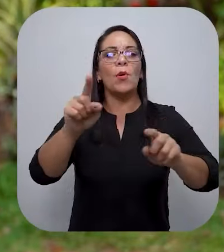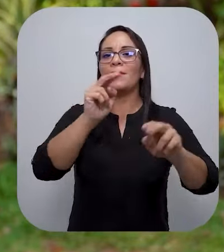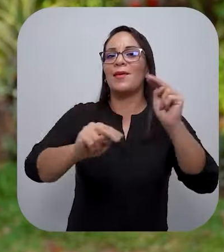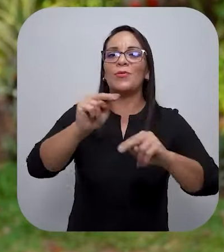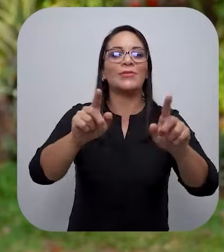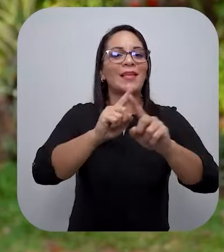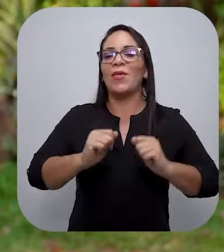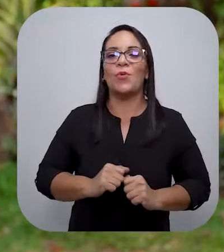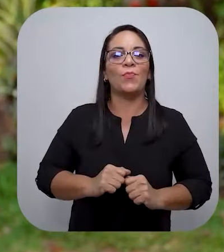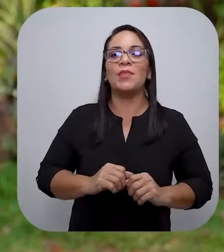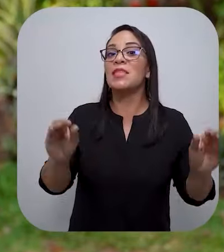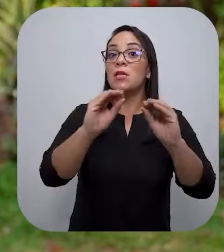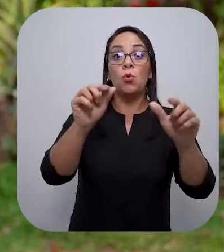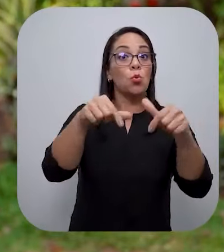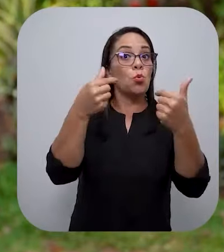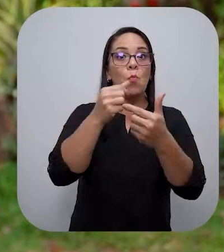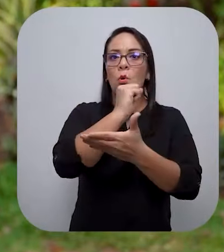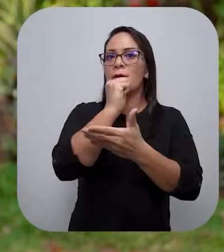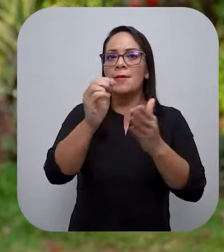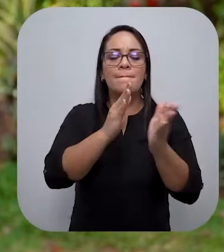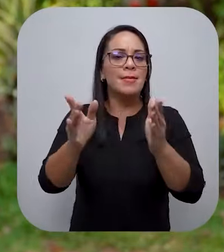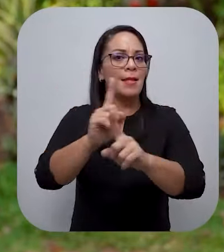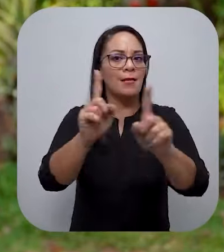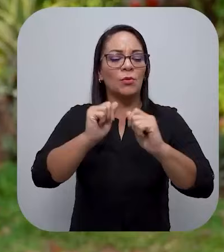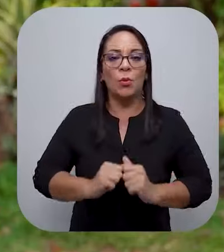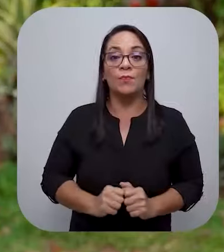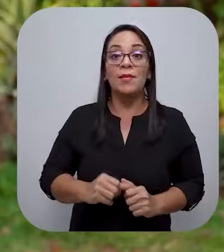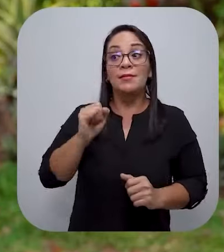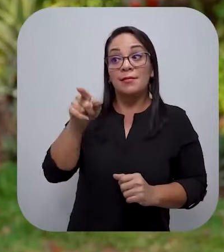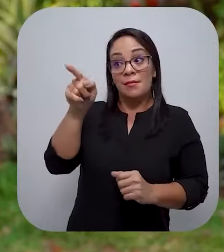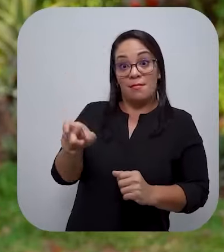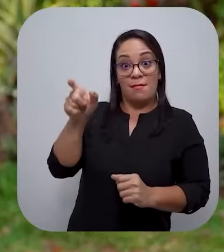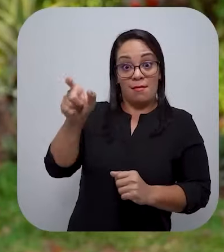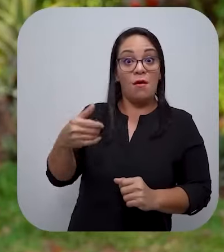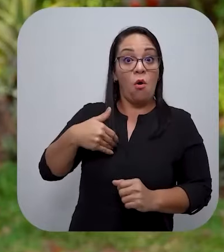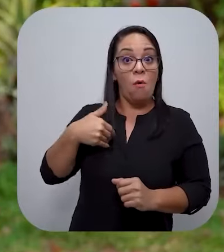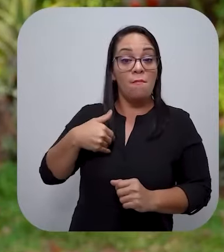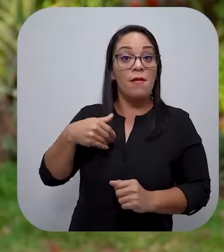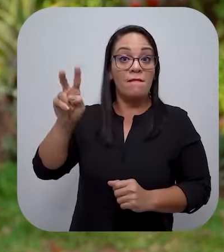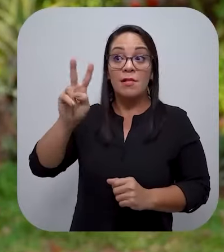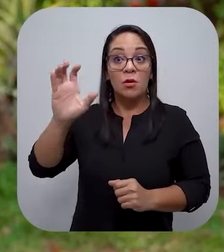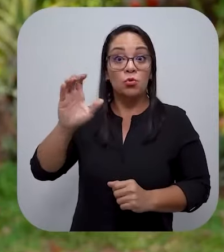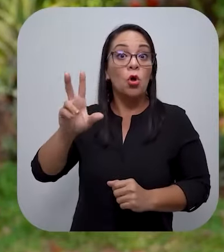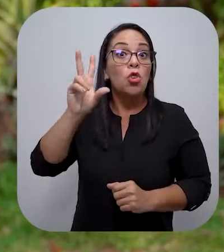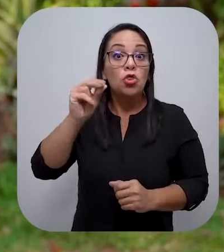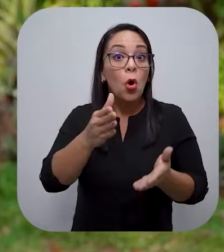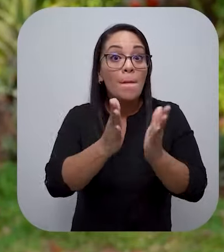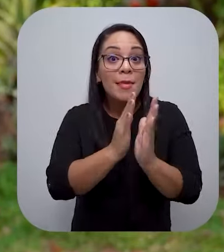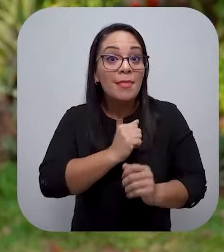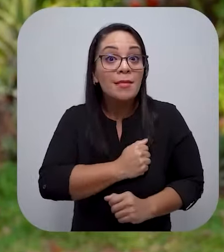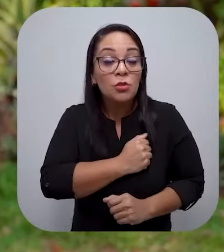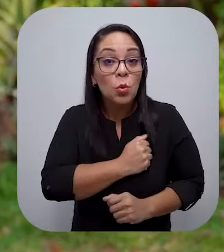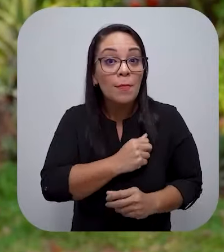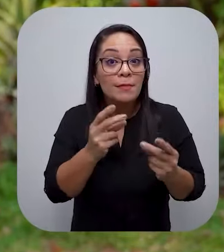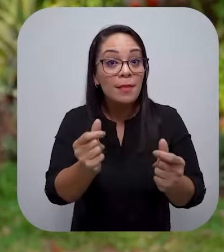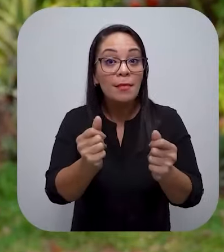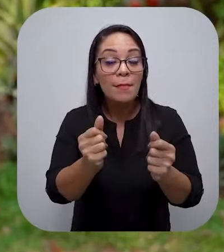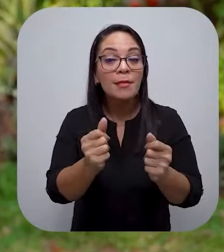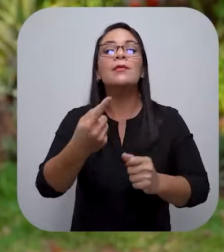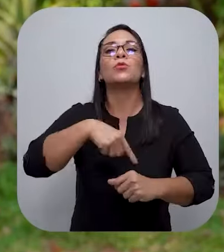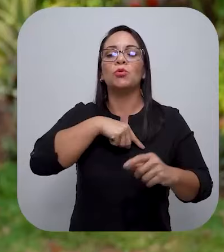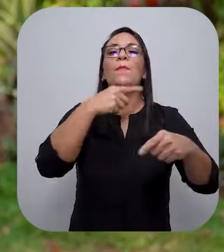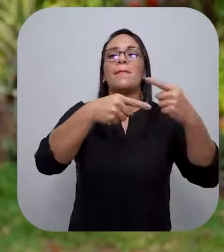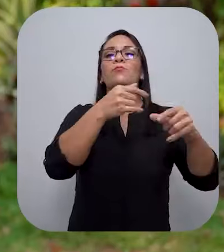negociado con ningún grupo criminal Y si el señor Vladimir de la cruz no se disculpa inmediatamente